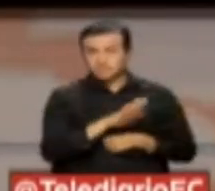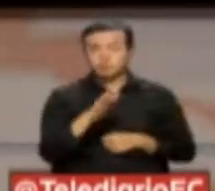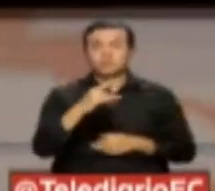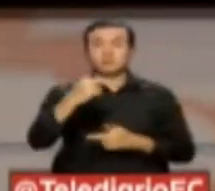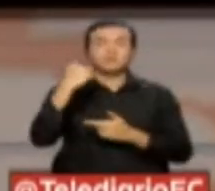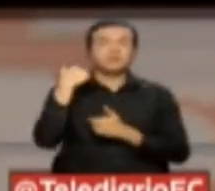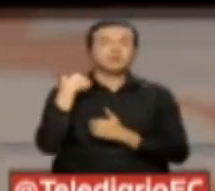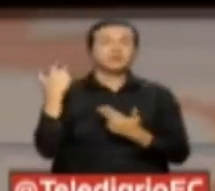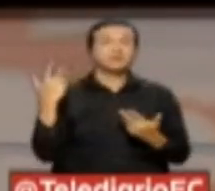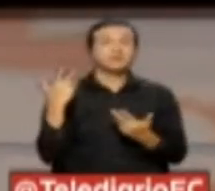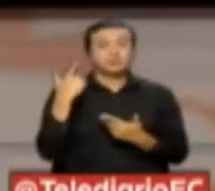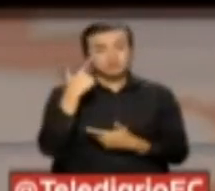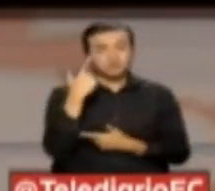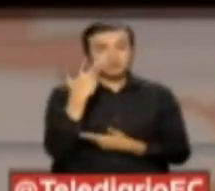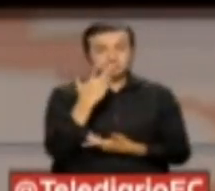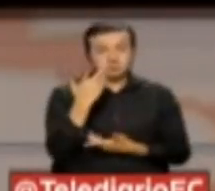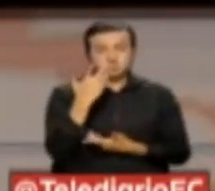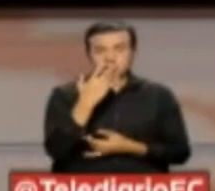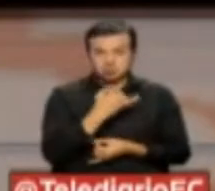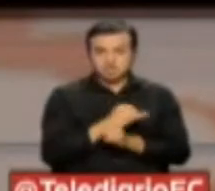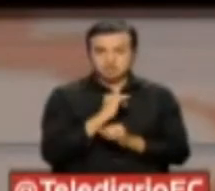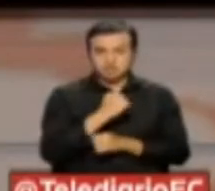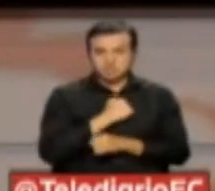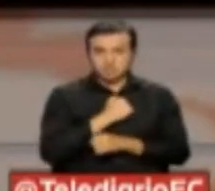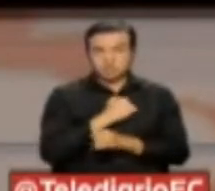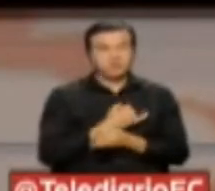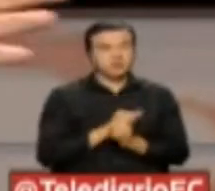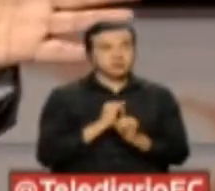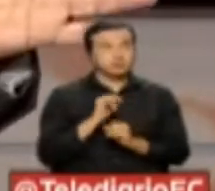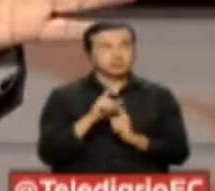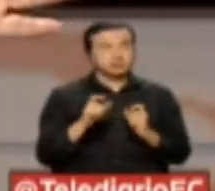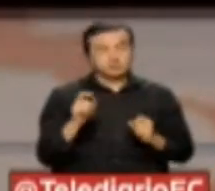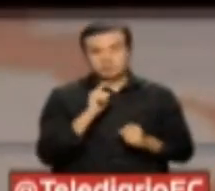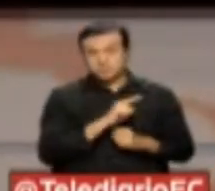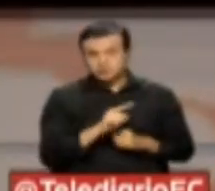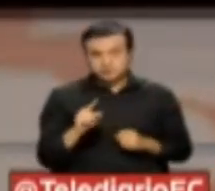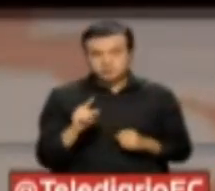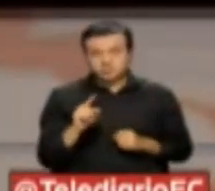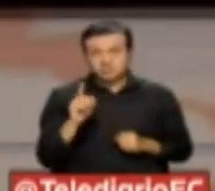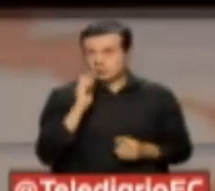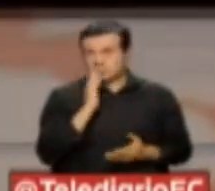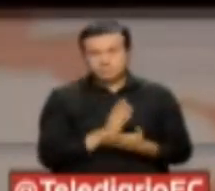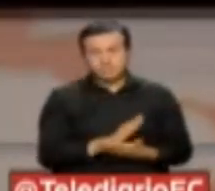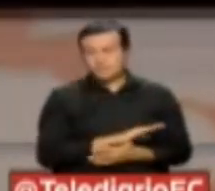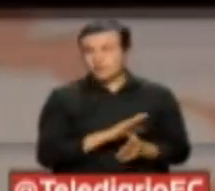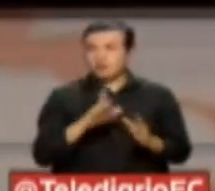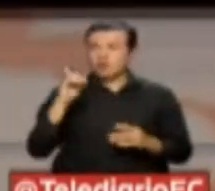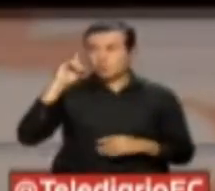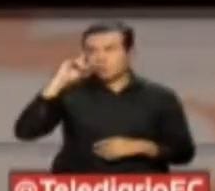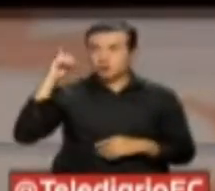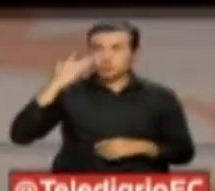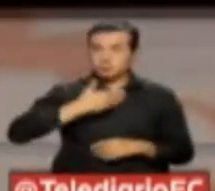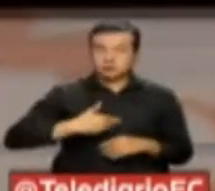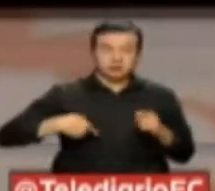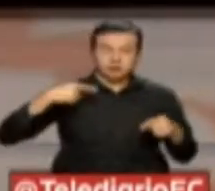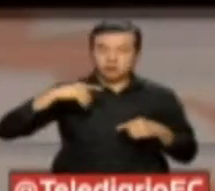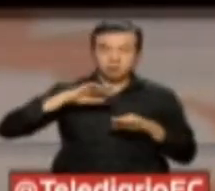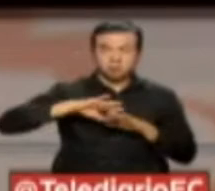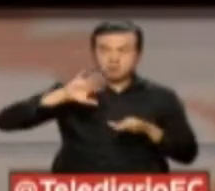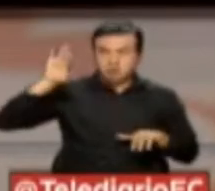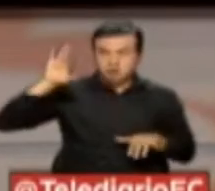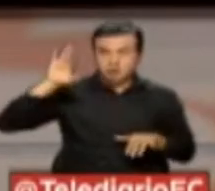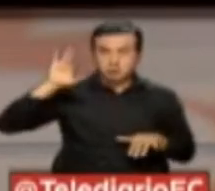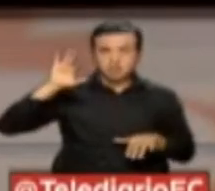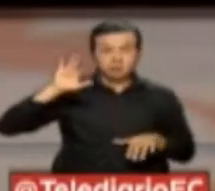función ustedes puede demostrar que es independiente que usted se separa de ese cordón umbilical que es lo que originó la llegada a ese